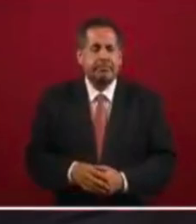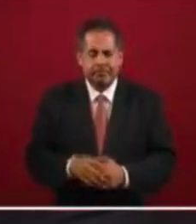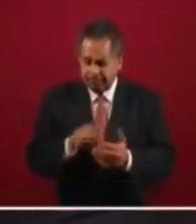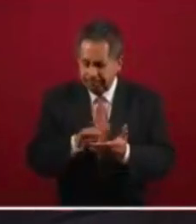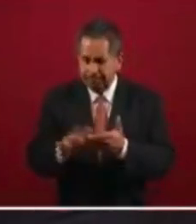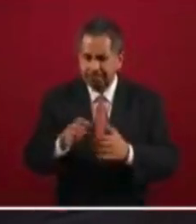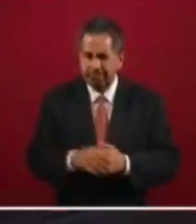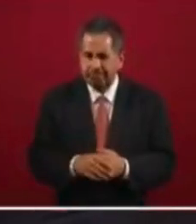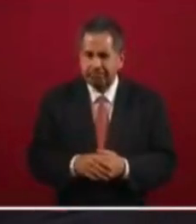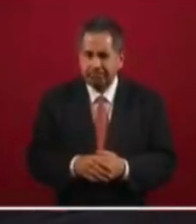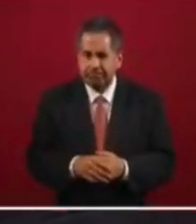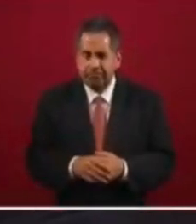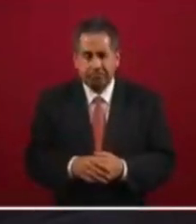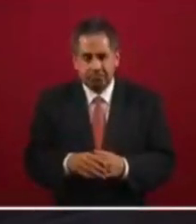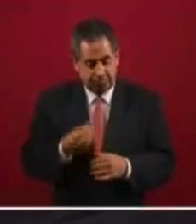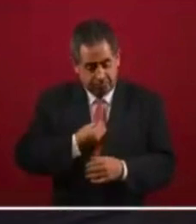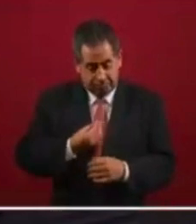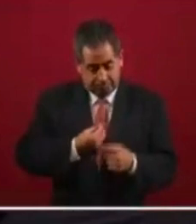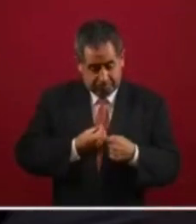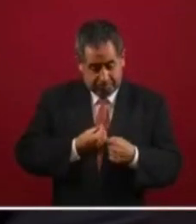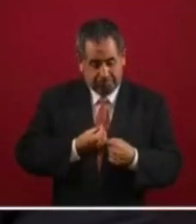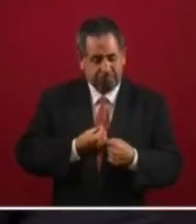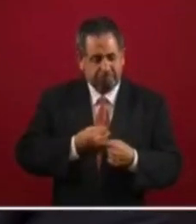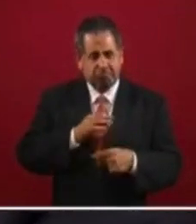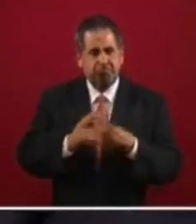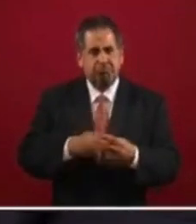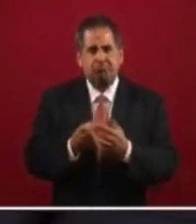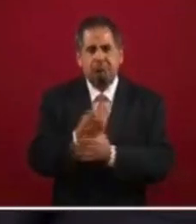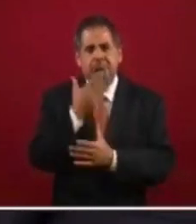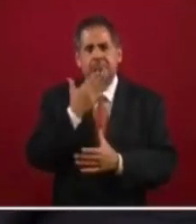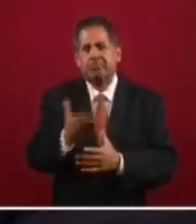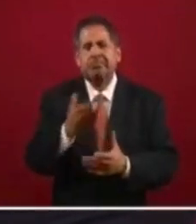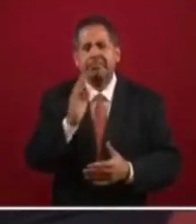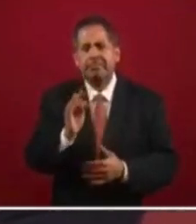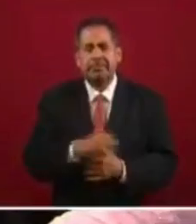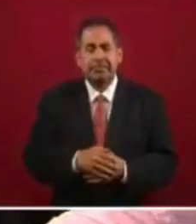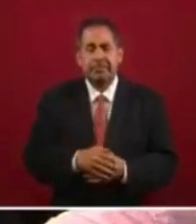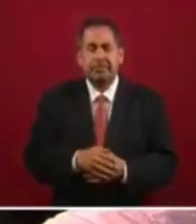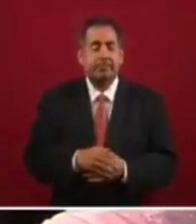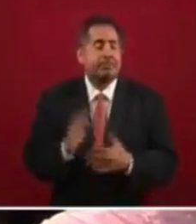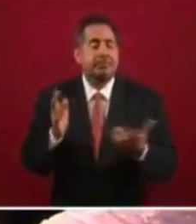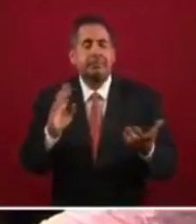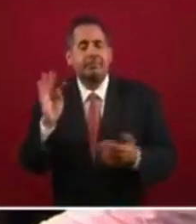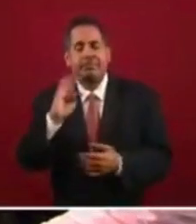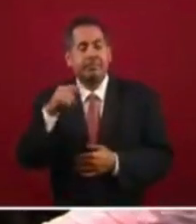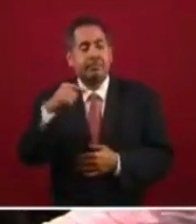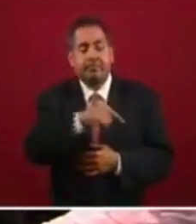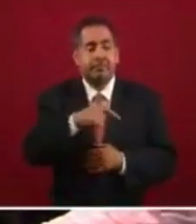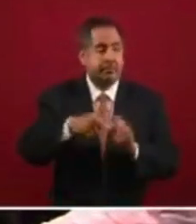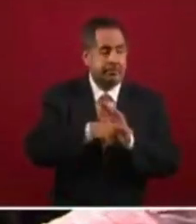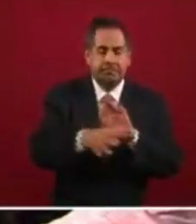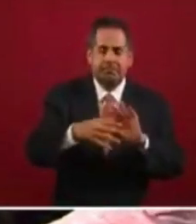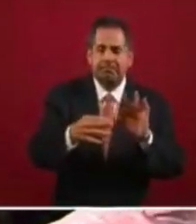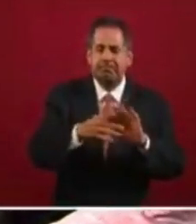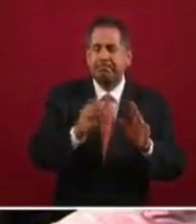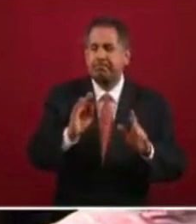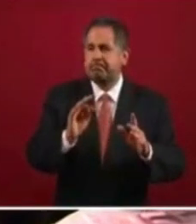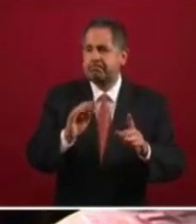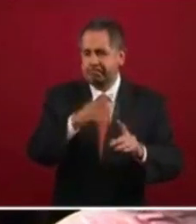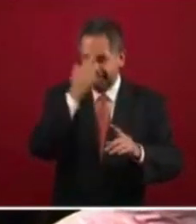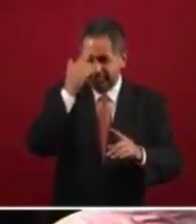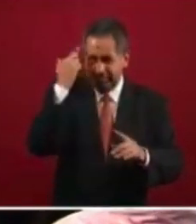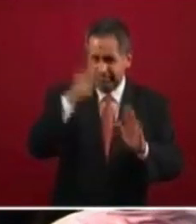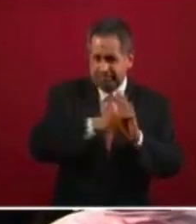todo lo que resiste apoya. No que a la primera salió una